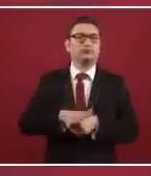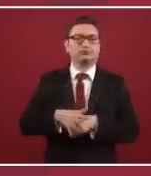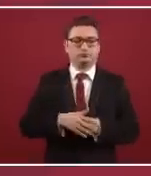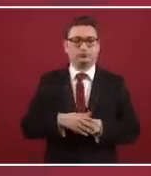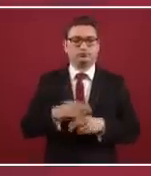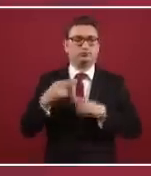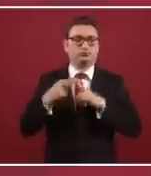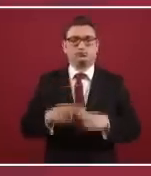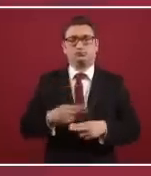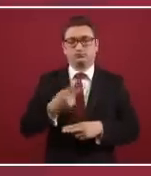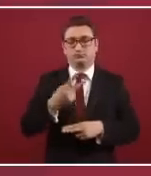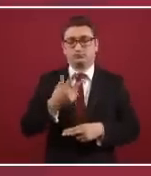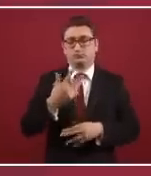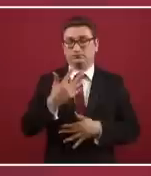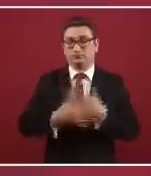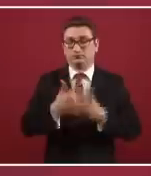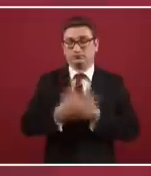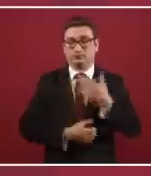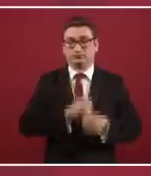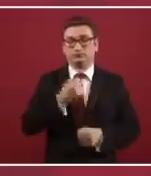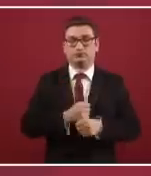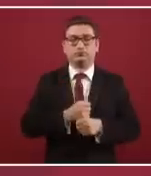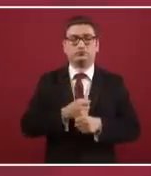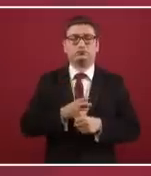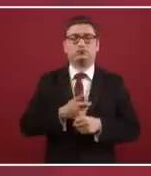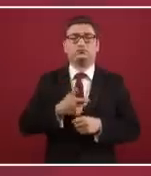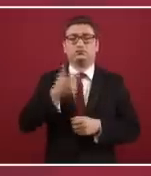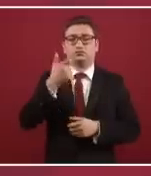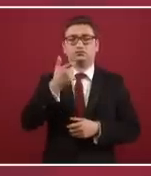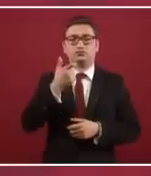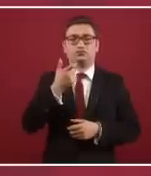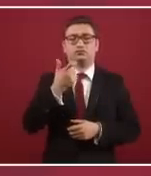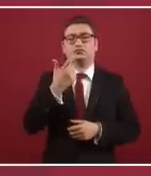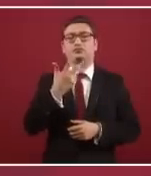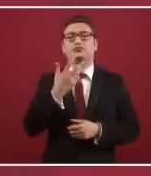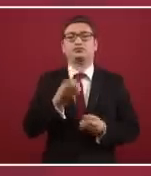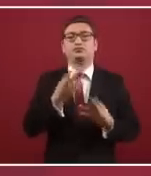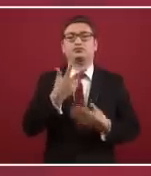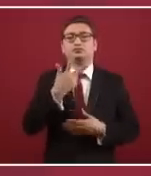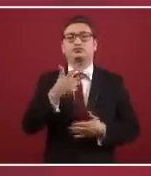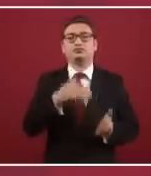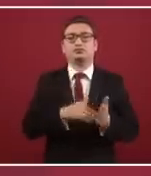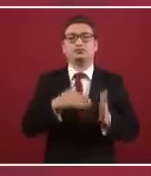años invirtieron 8,000 millones de dólares